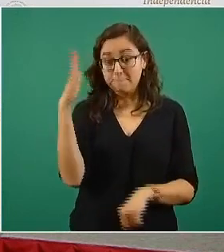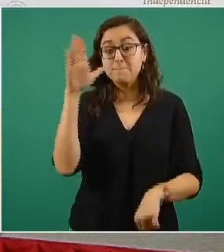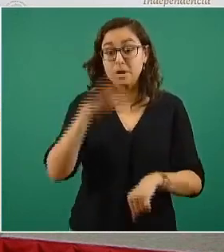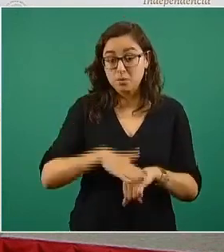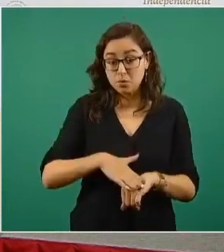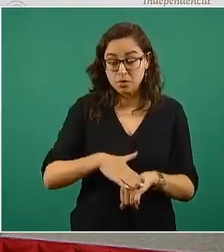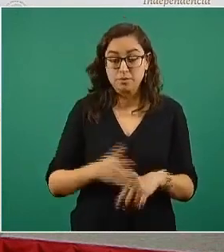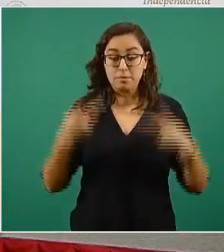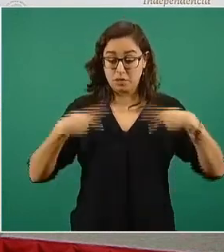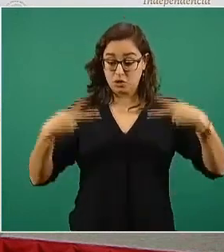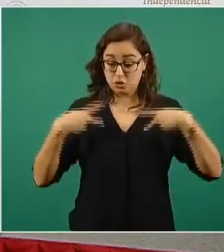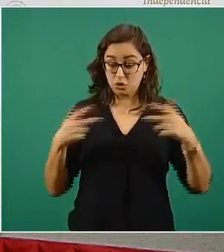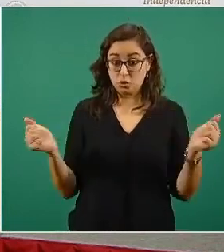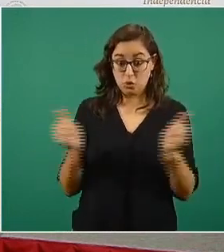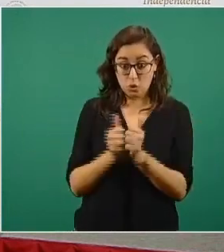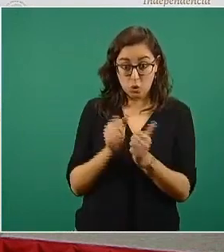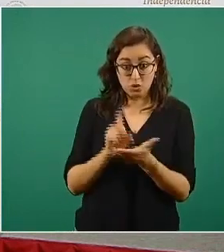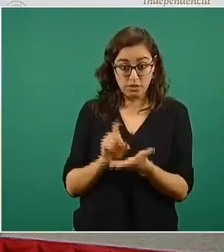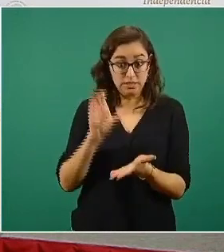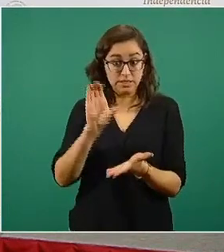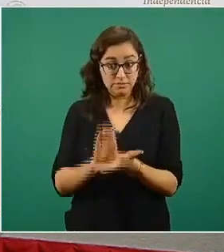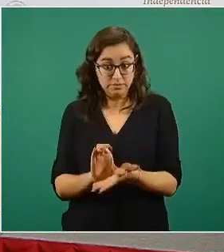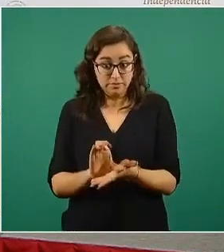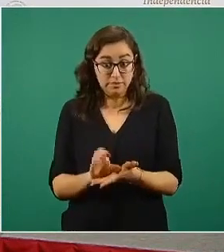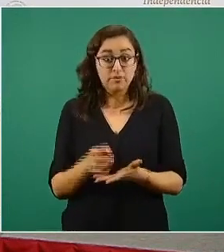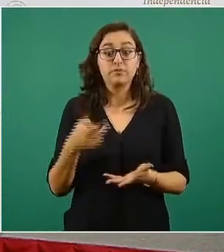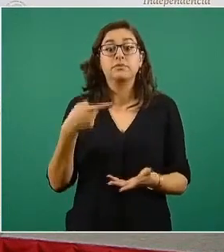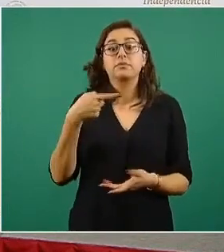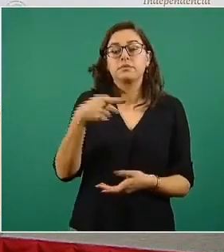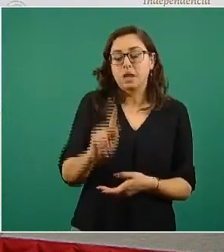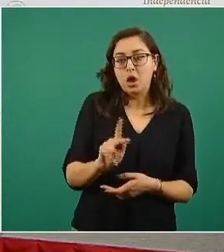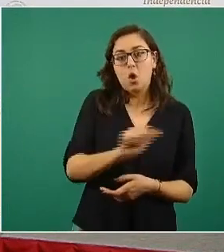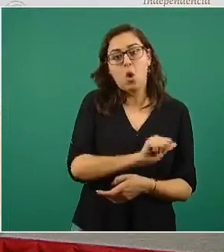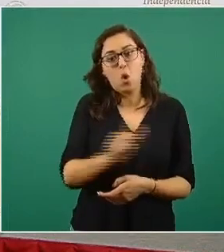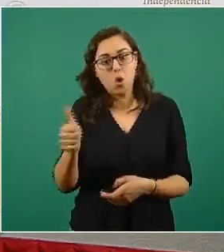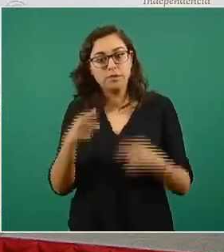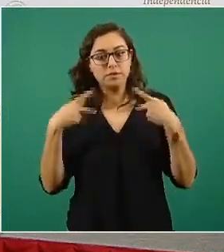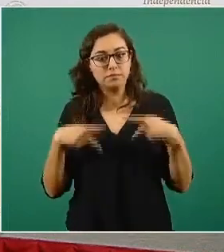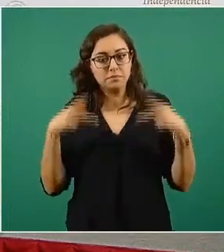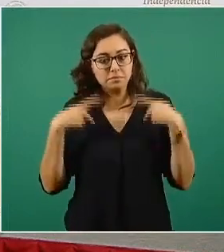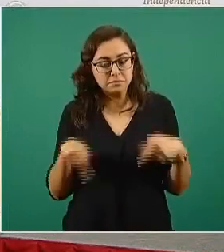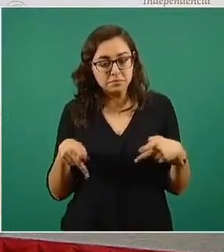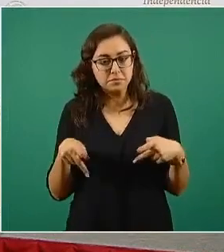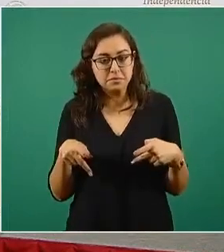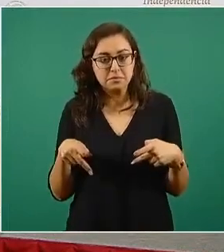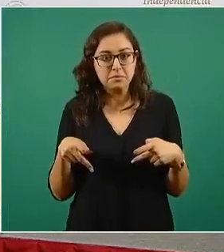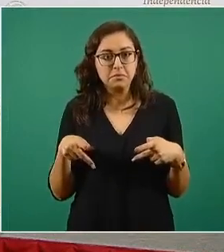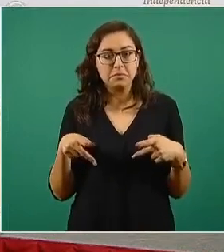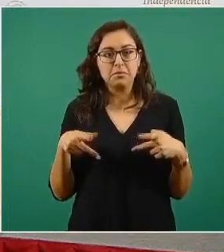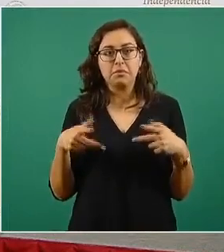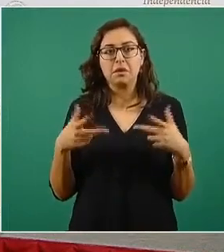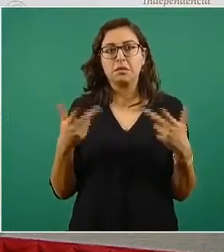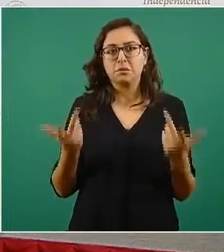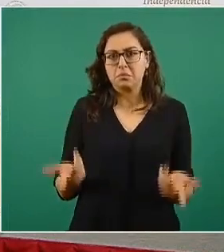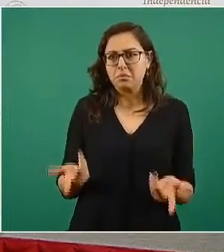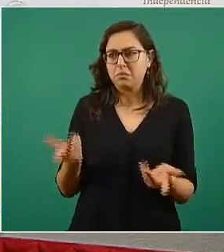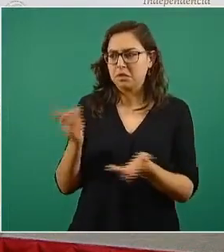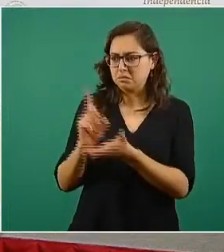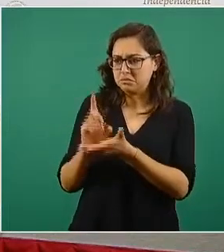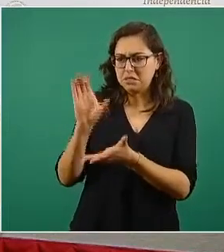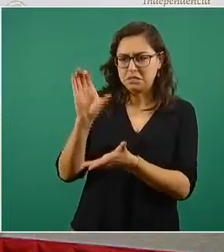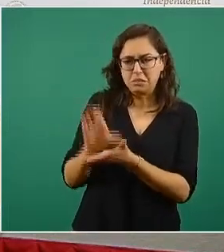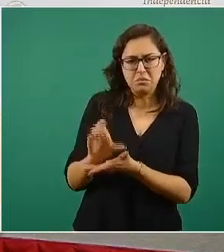personas que viven con discapacidad, sí, pero también en otras que a lo mejor no sean necesariamente